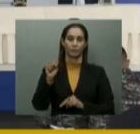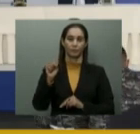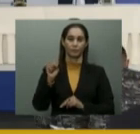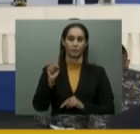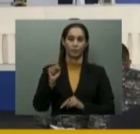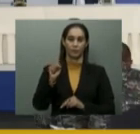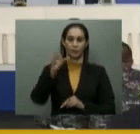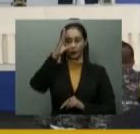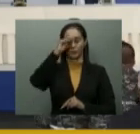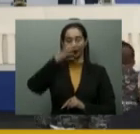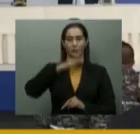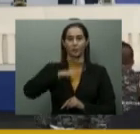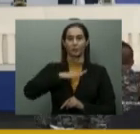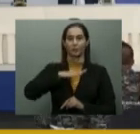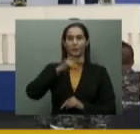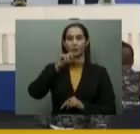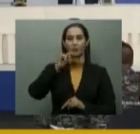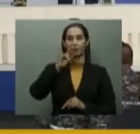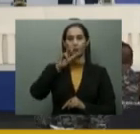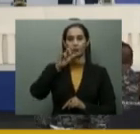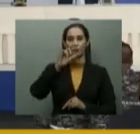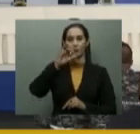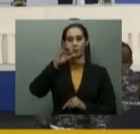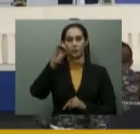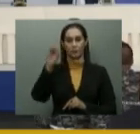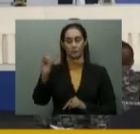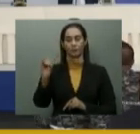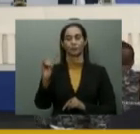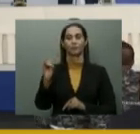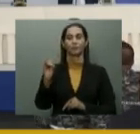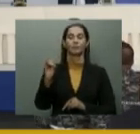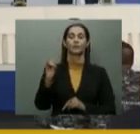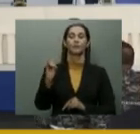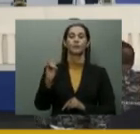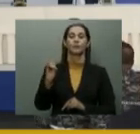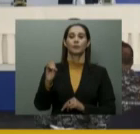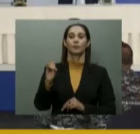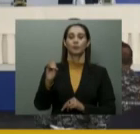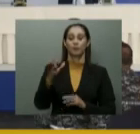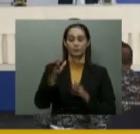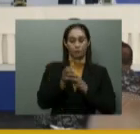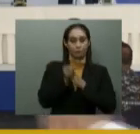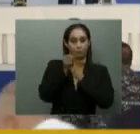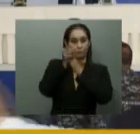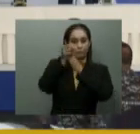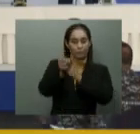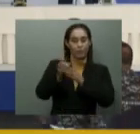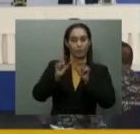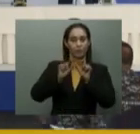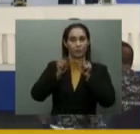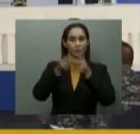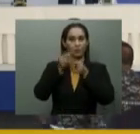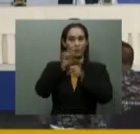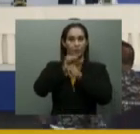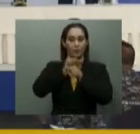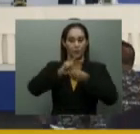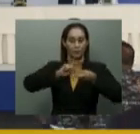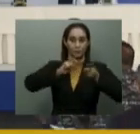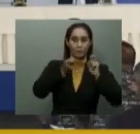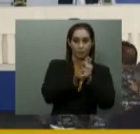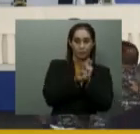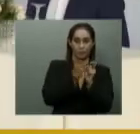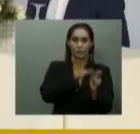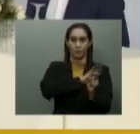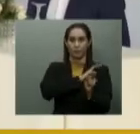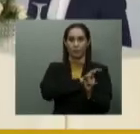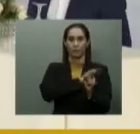claro esto viene a refrescar lo que debe ser una policía comprometida con no uso de la